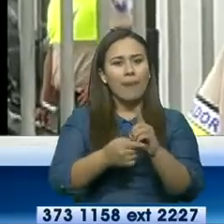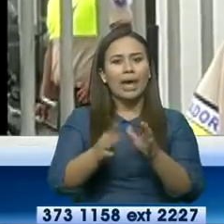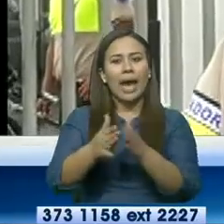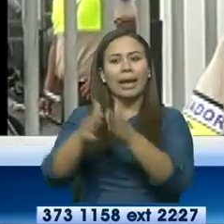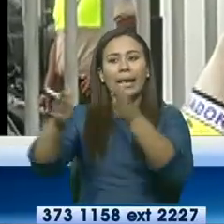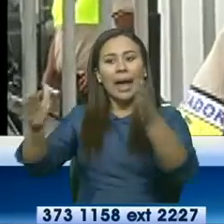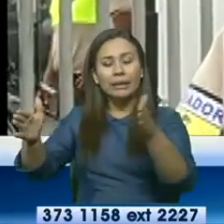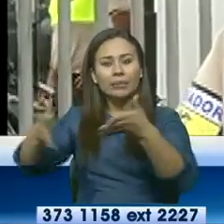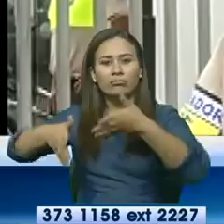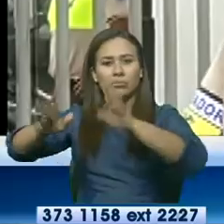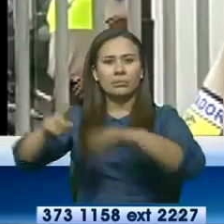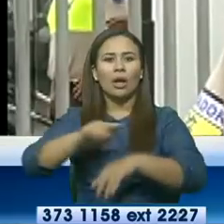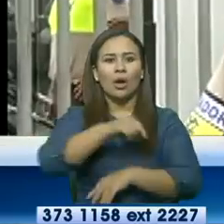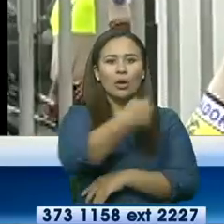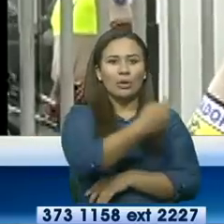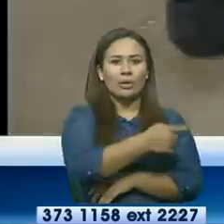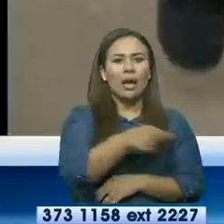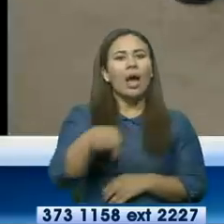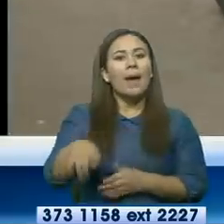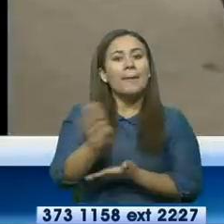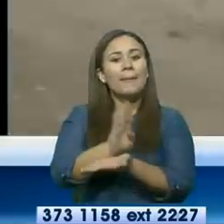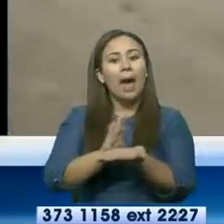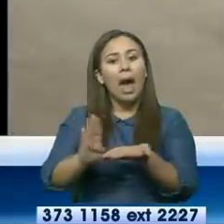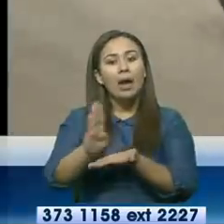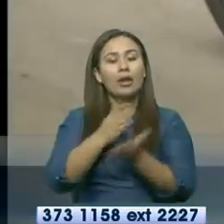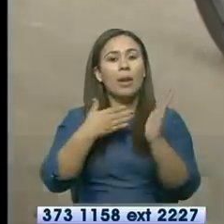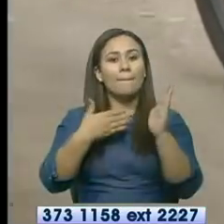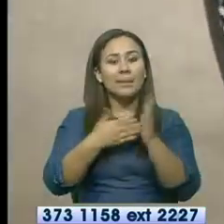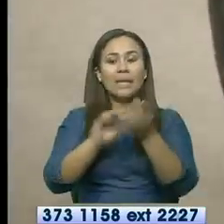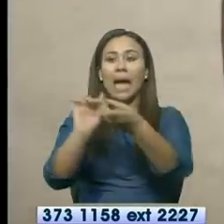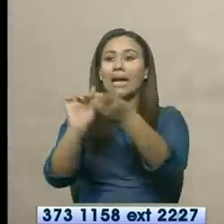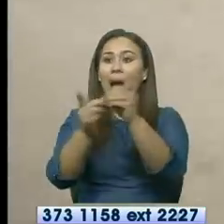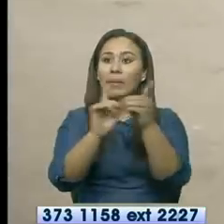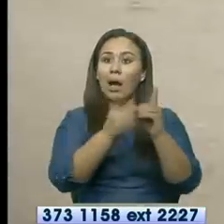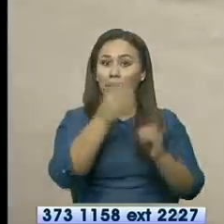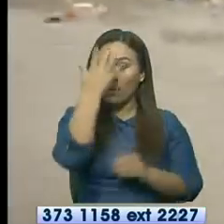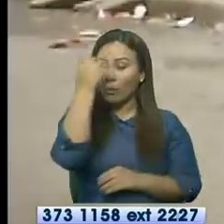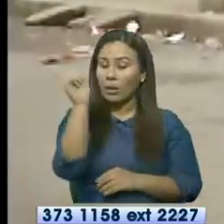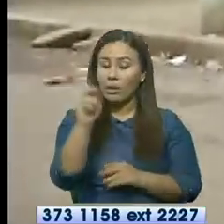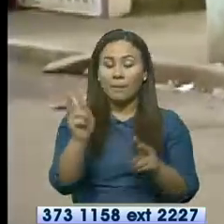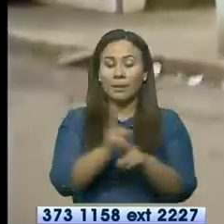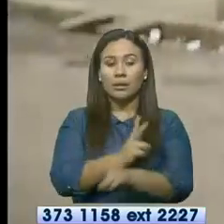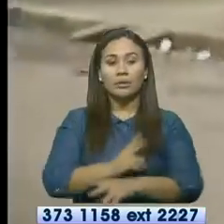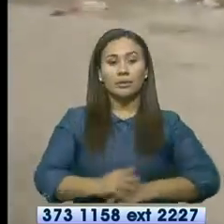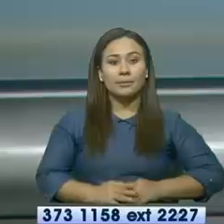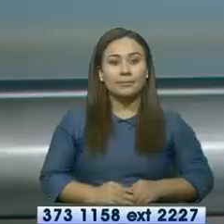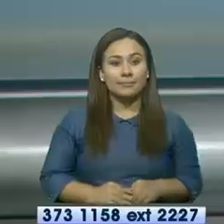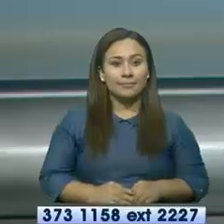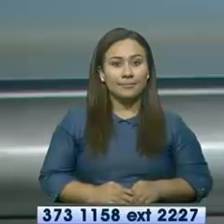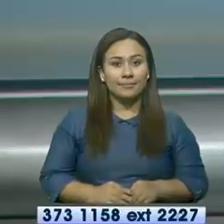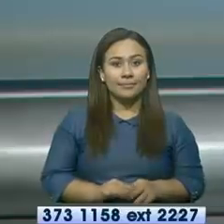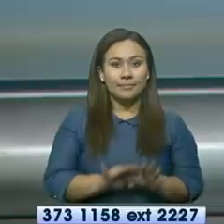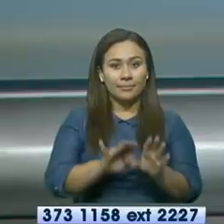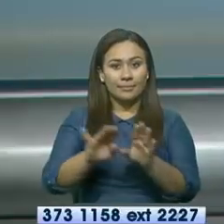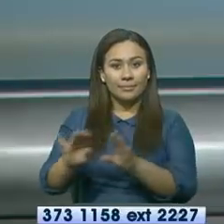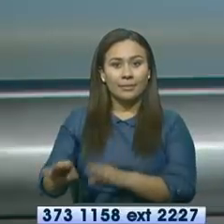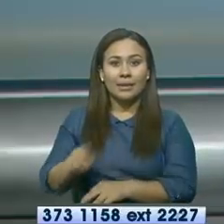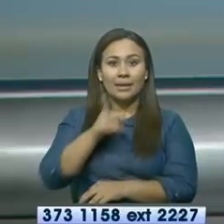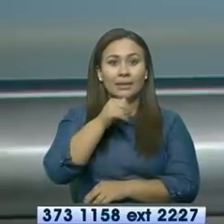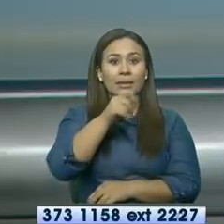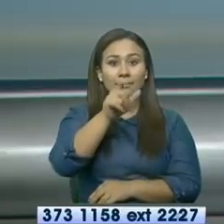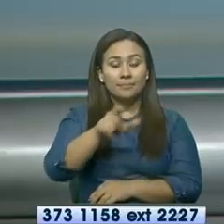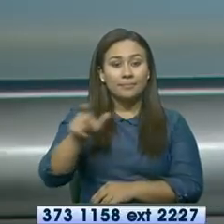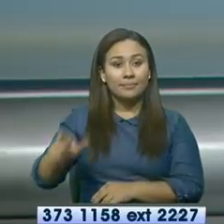barraca le vamos a llamar el barrio de la paz informó josé morales agentes de la cidh